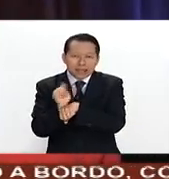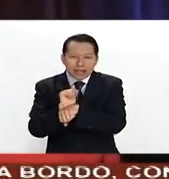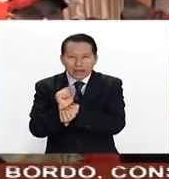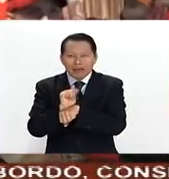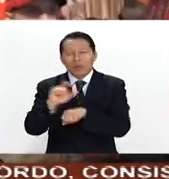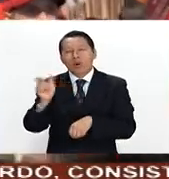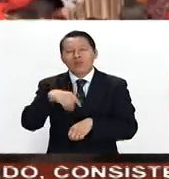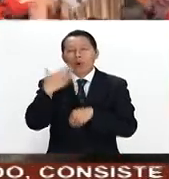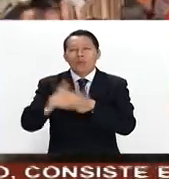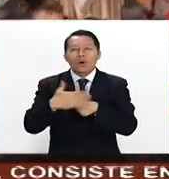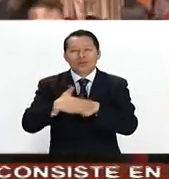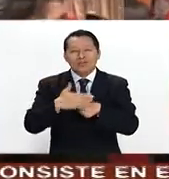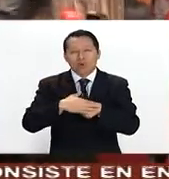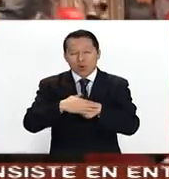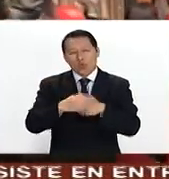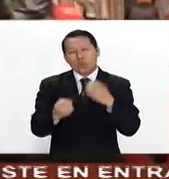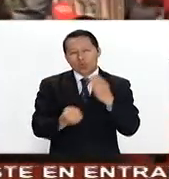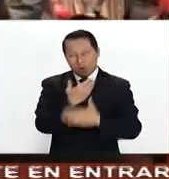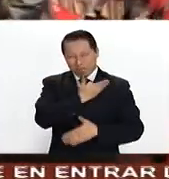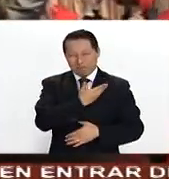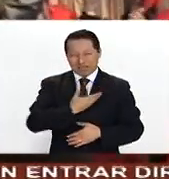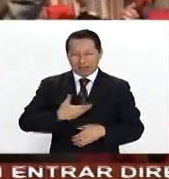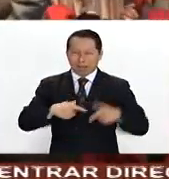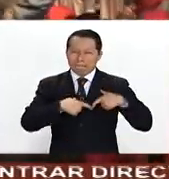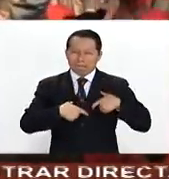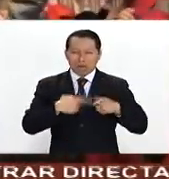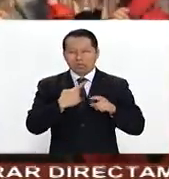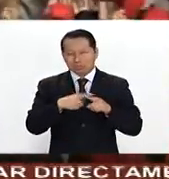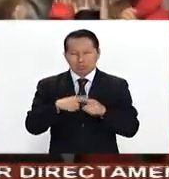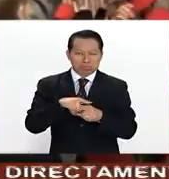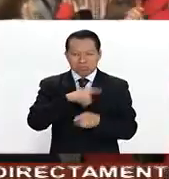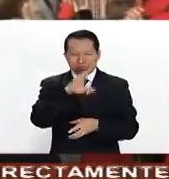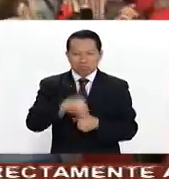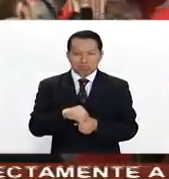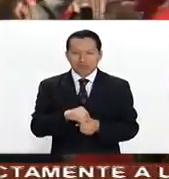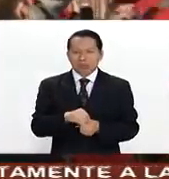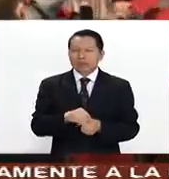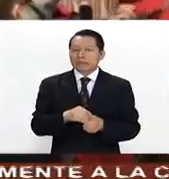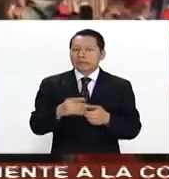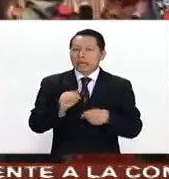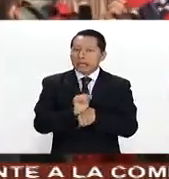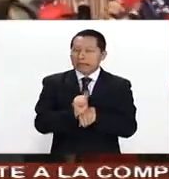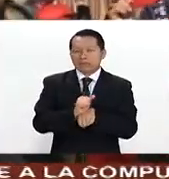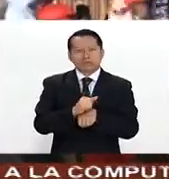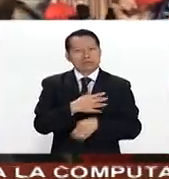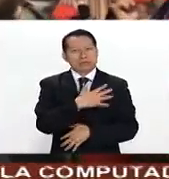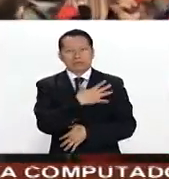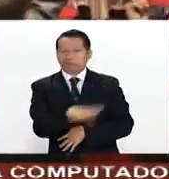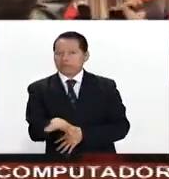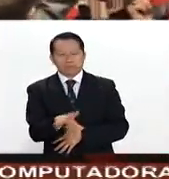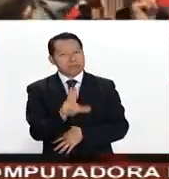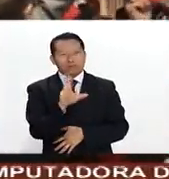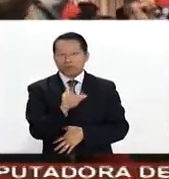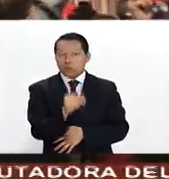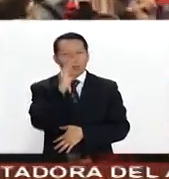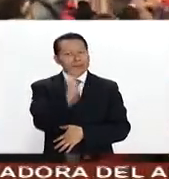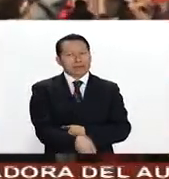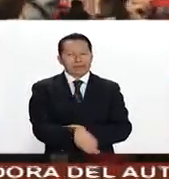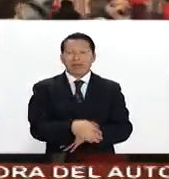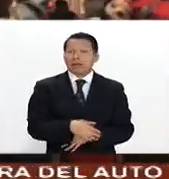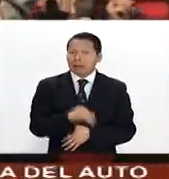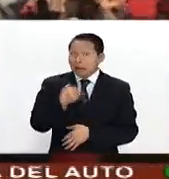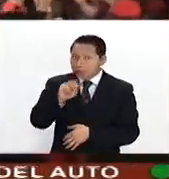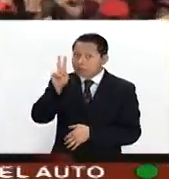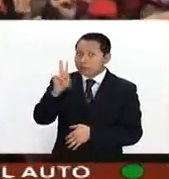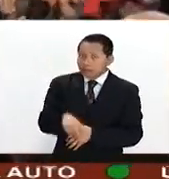toma de posesión. Así es, Pati. Varios han rechazado, desde Alanis Morissette hasta grupos de